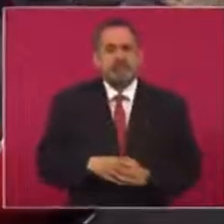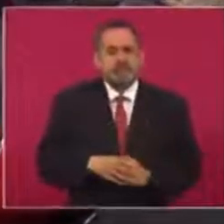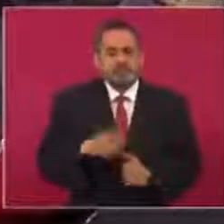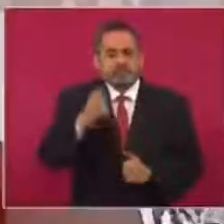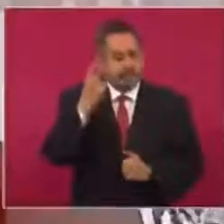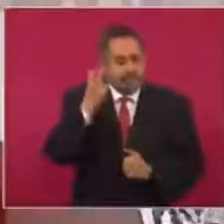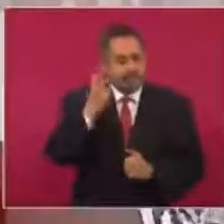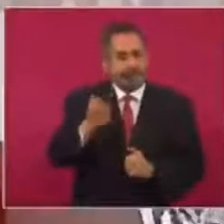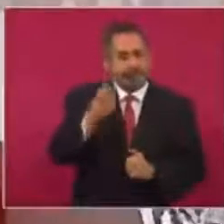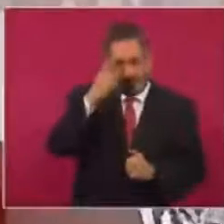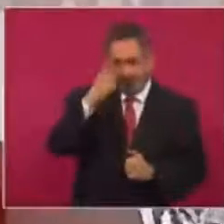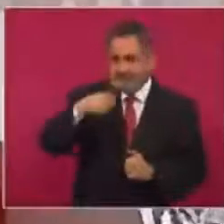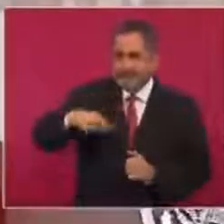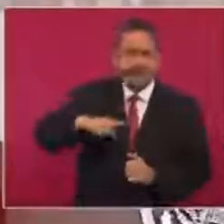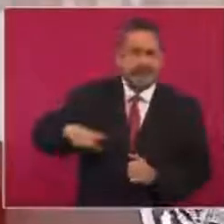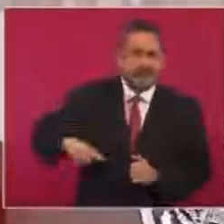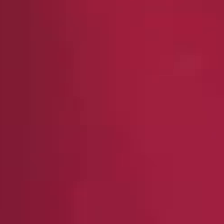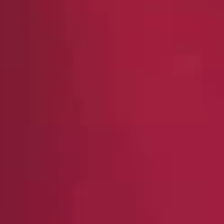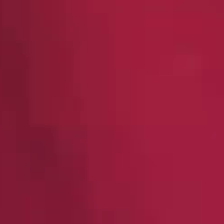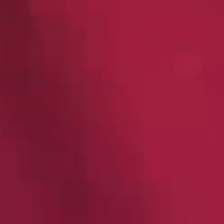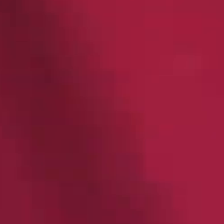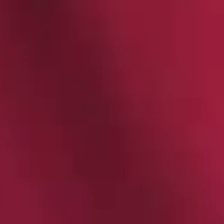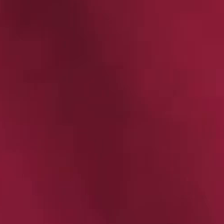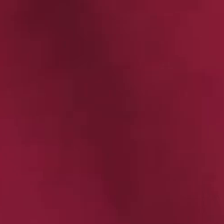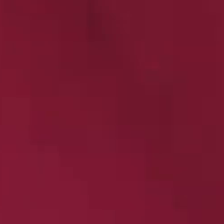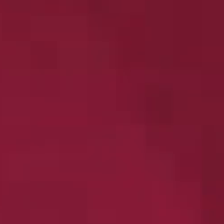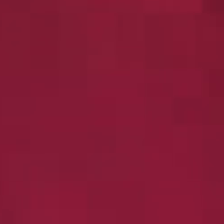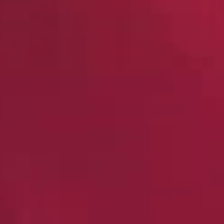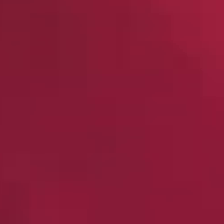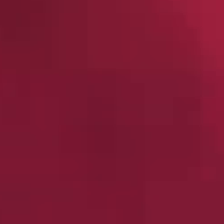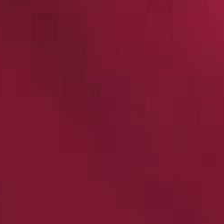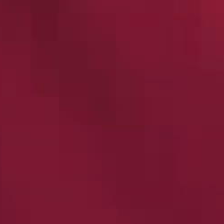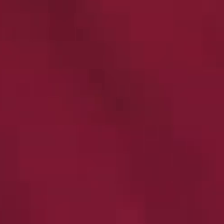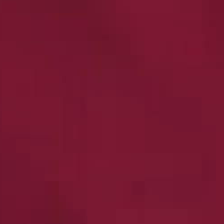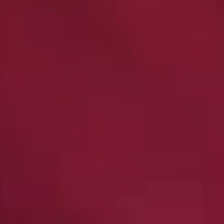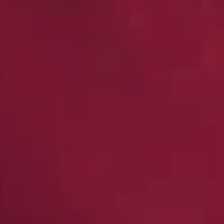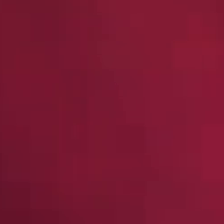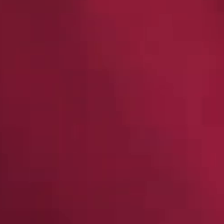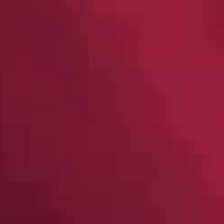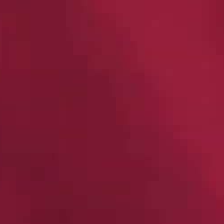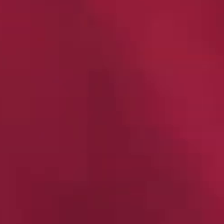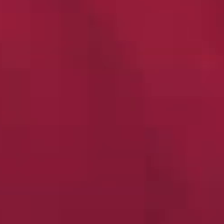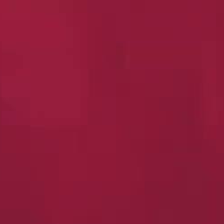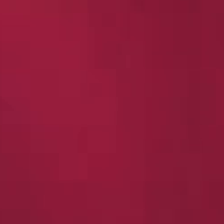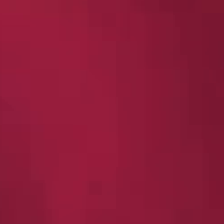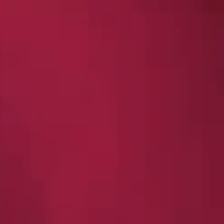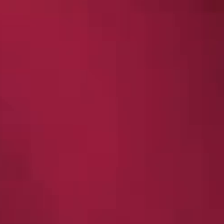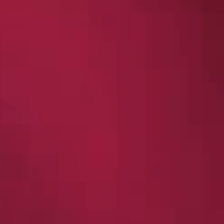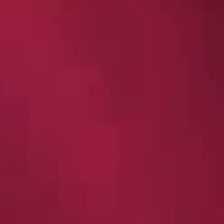Para eso es el gobierno. Gobierno de México.